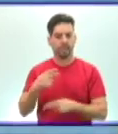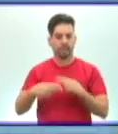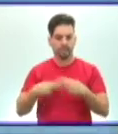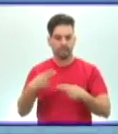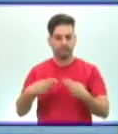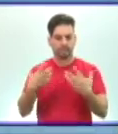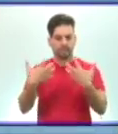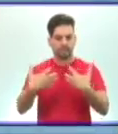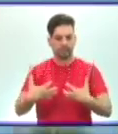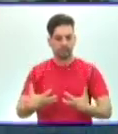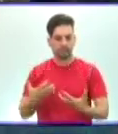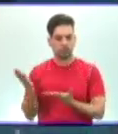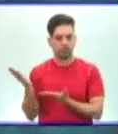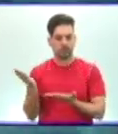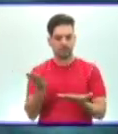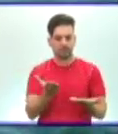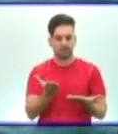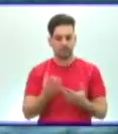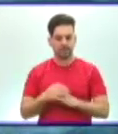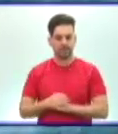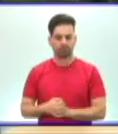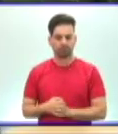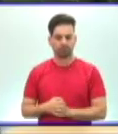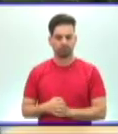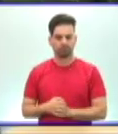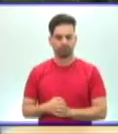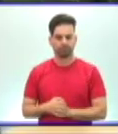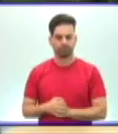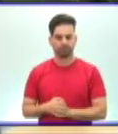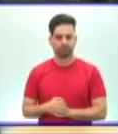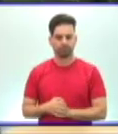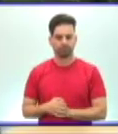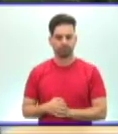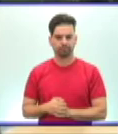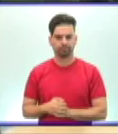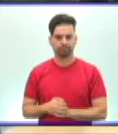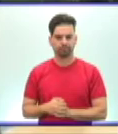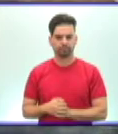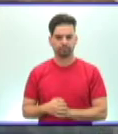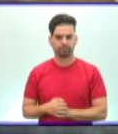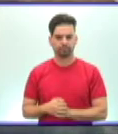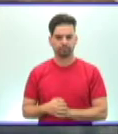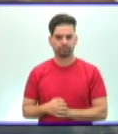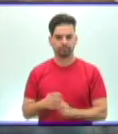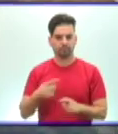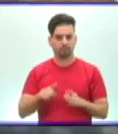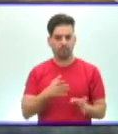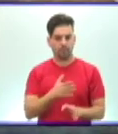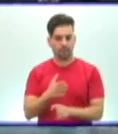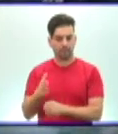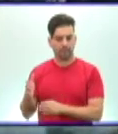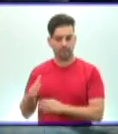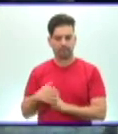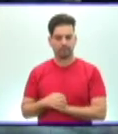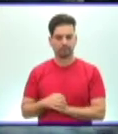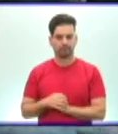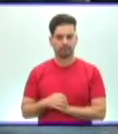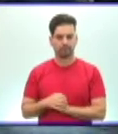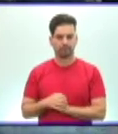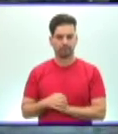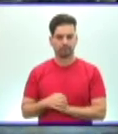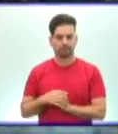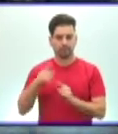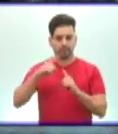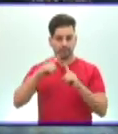industriales que se desarrollan en esas ciudades. Por otra parte, la Tarea Vida